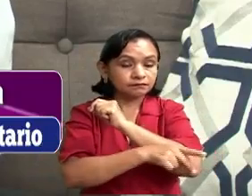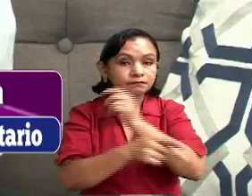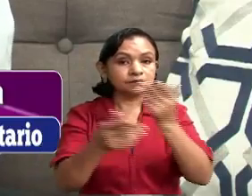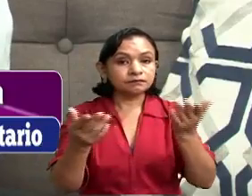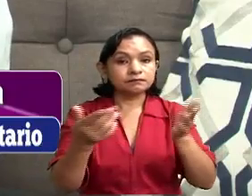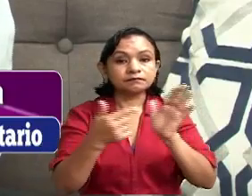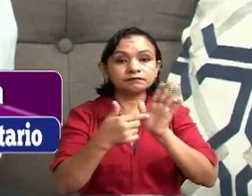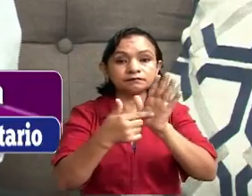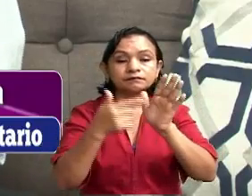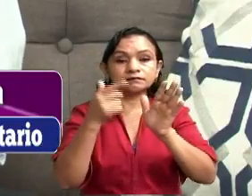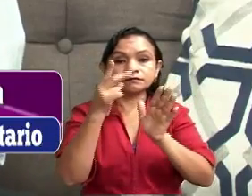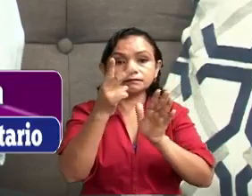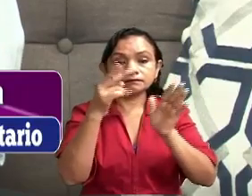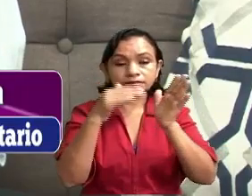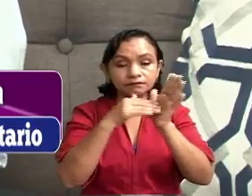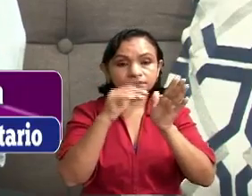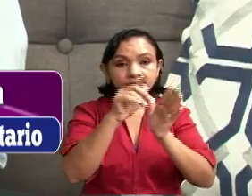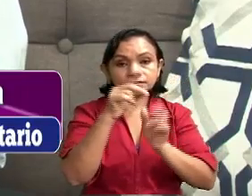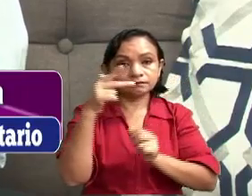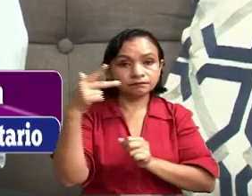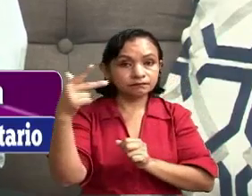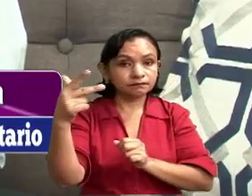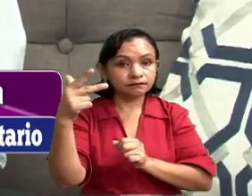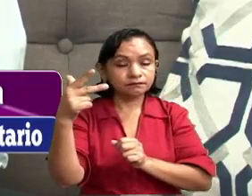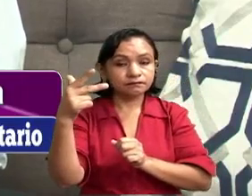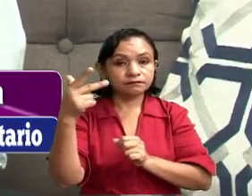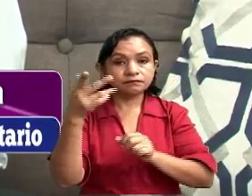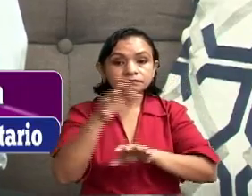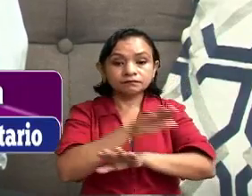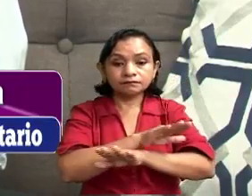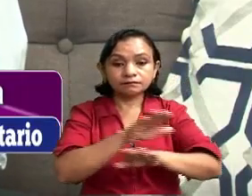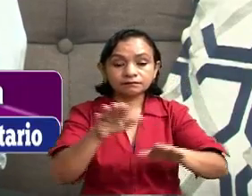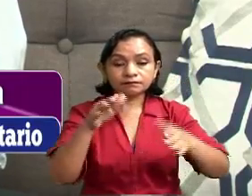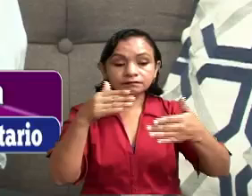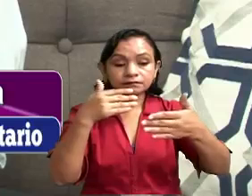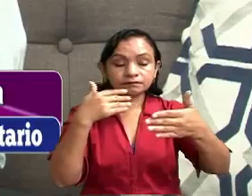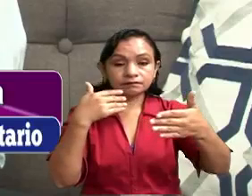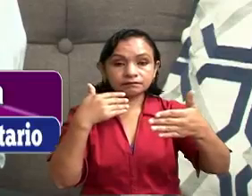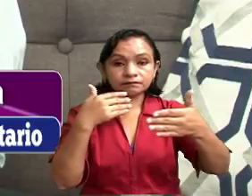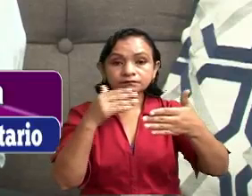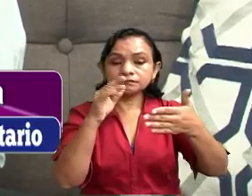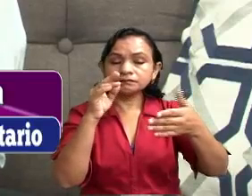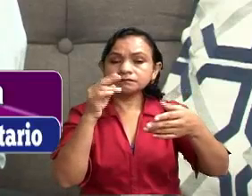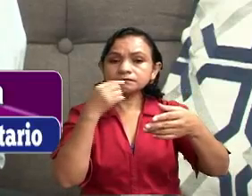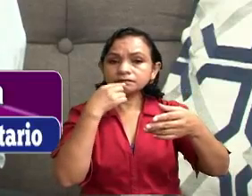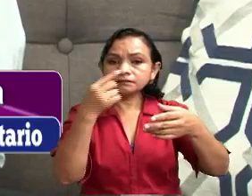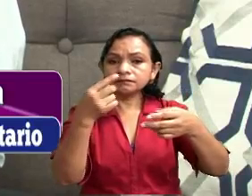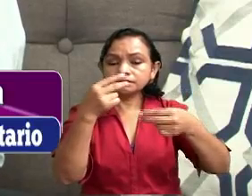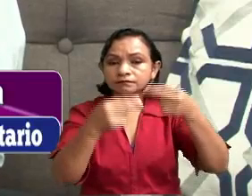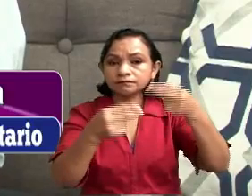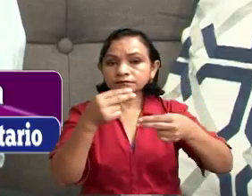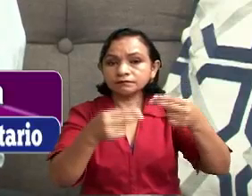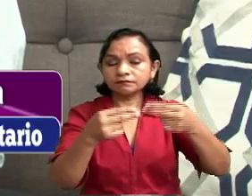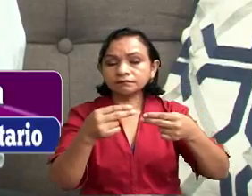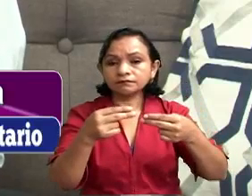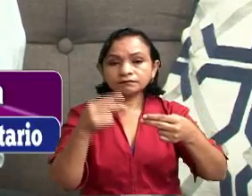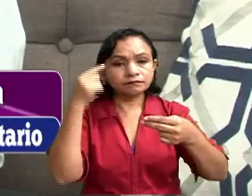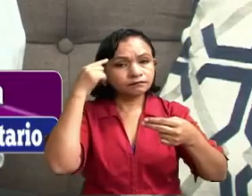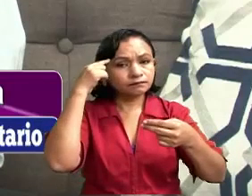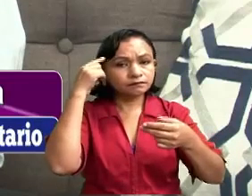Por ejemplo, en el año 2018 nosotros cerramos con, ya te voy a decir, creo que